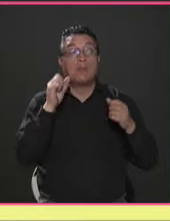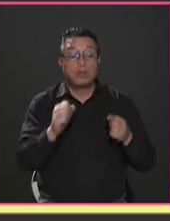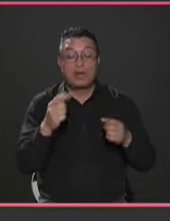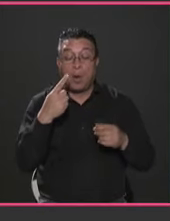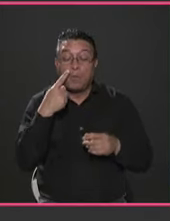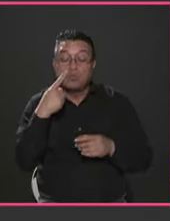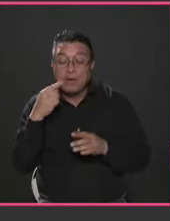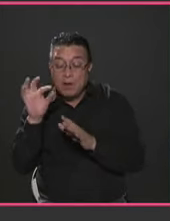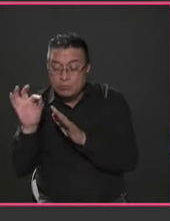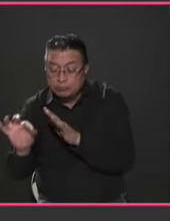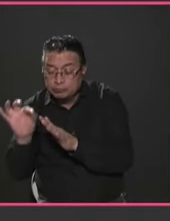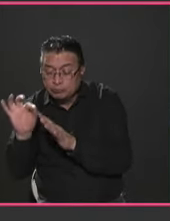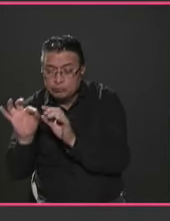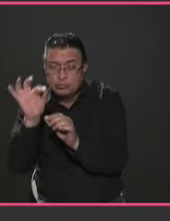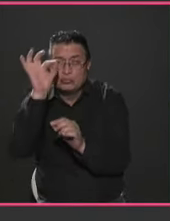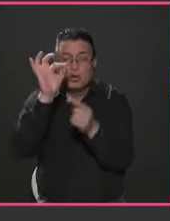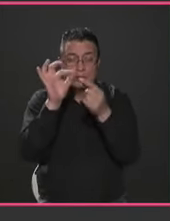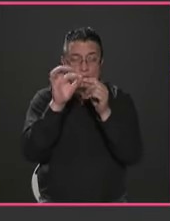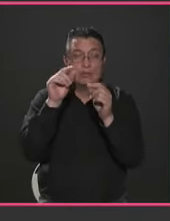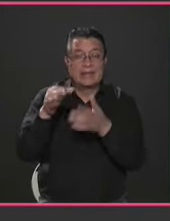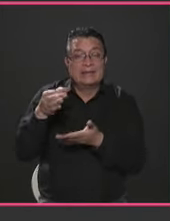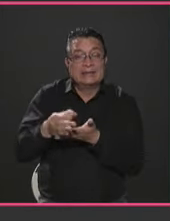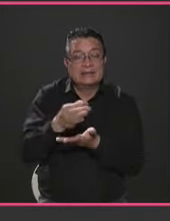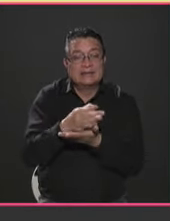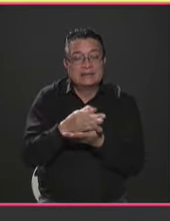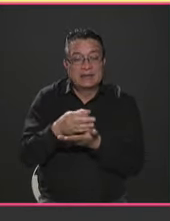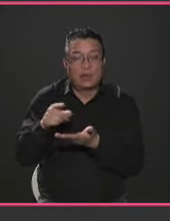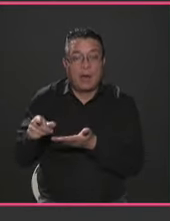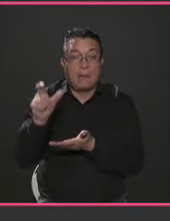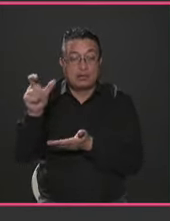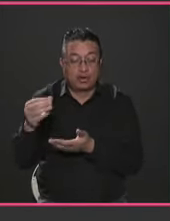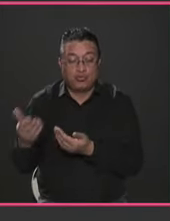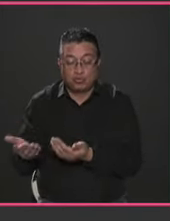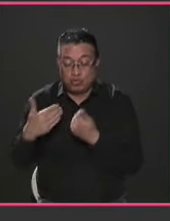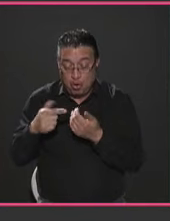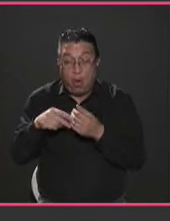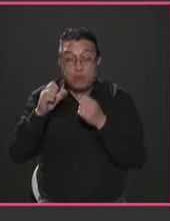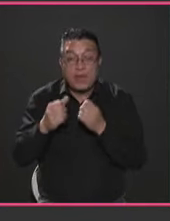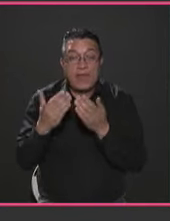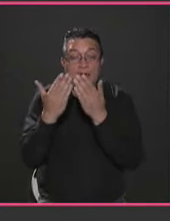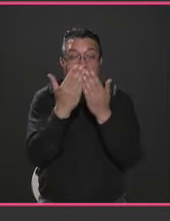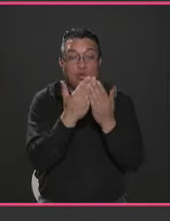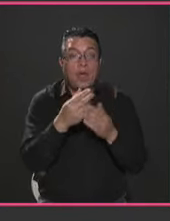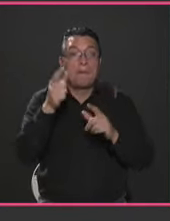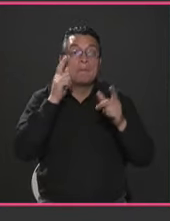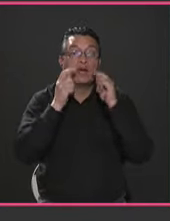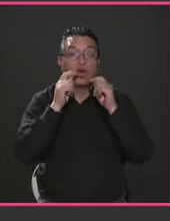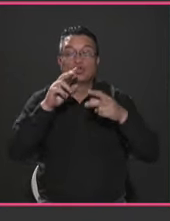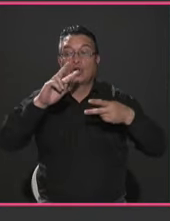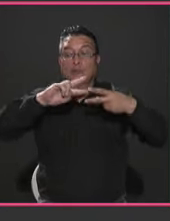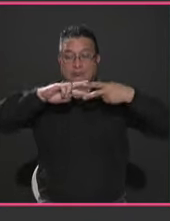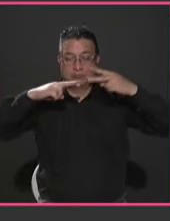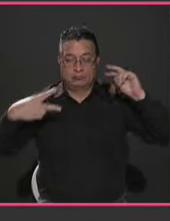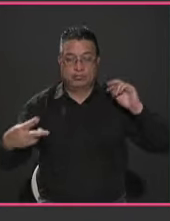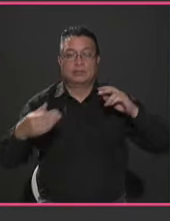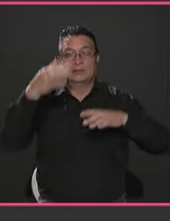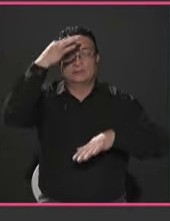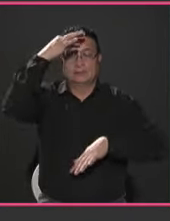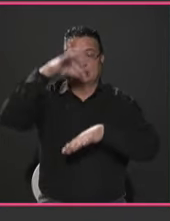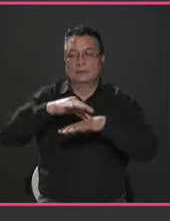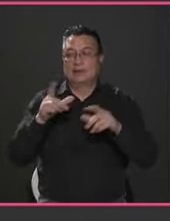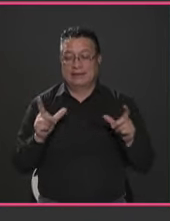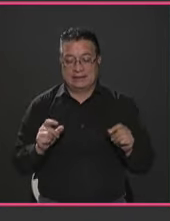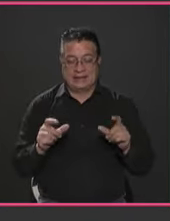misma muestra ya que contiene también la células terminales de la paciente estudiar Si es que tiene algún riesgo genético a desarrollar enfermedades como el